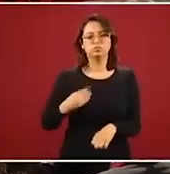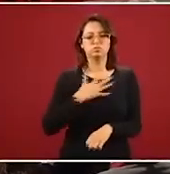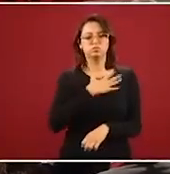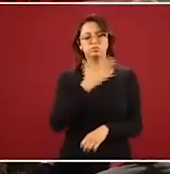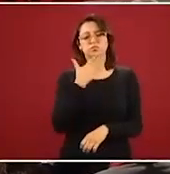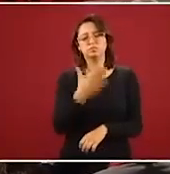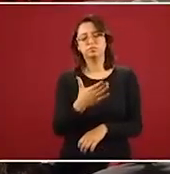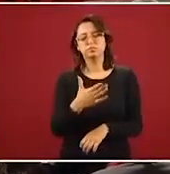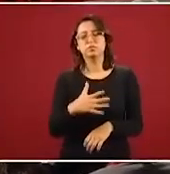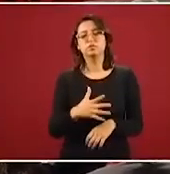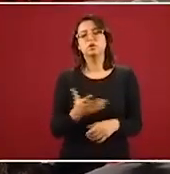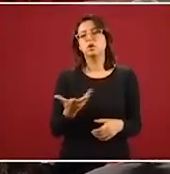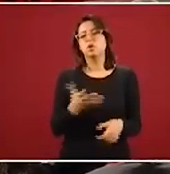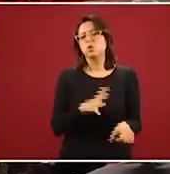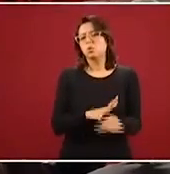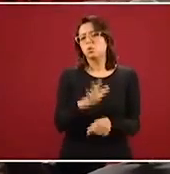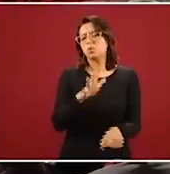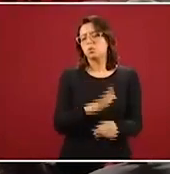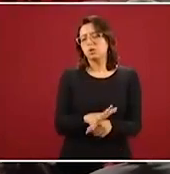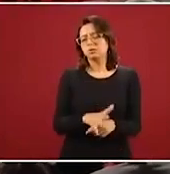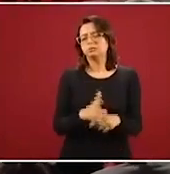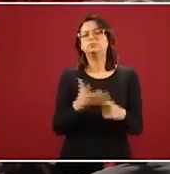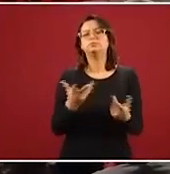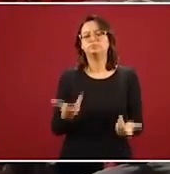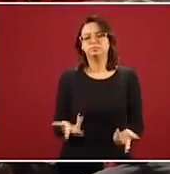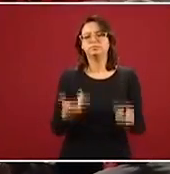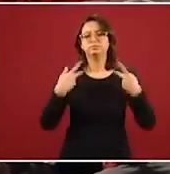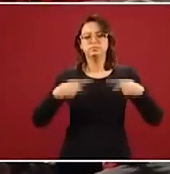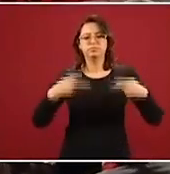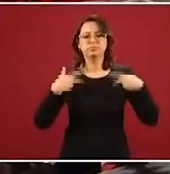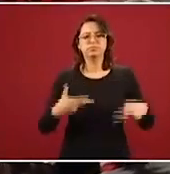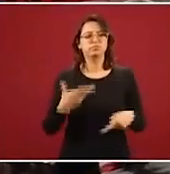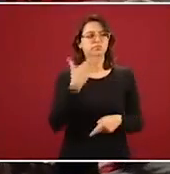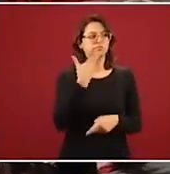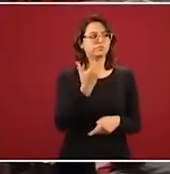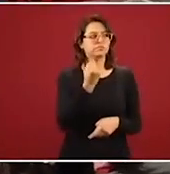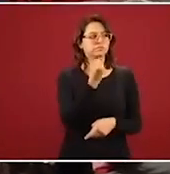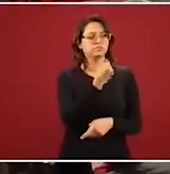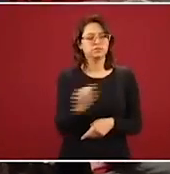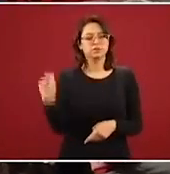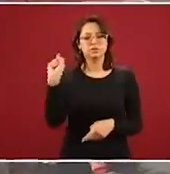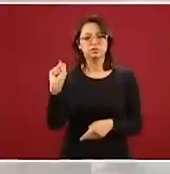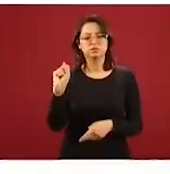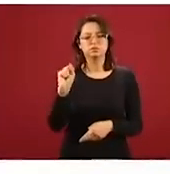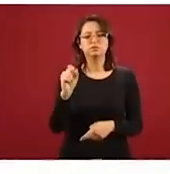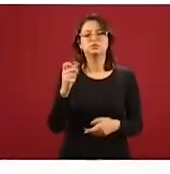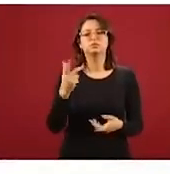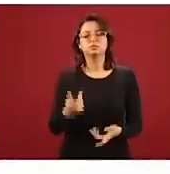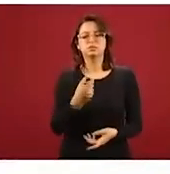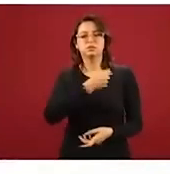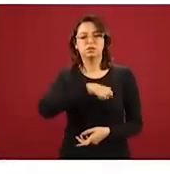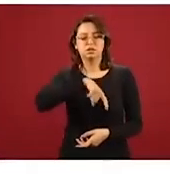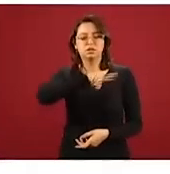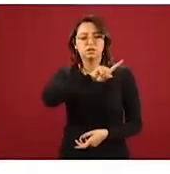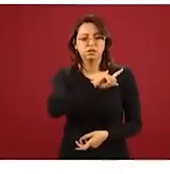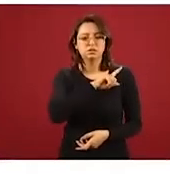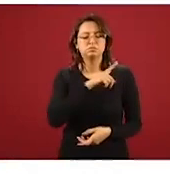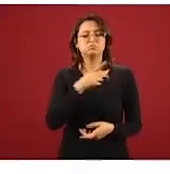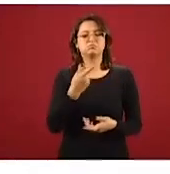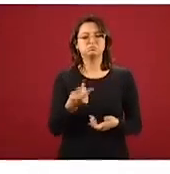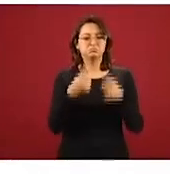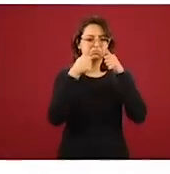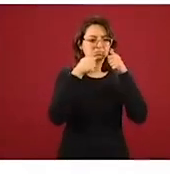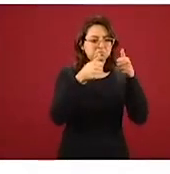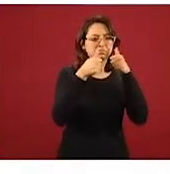interesa aquí es tener personal especializado y general de salud en poblaciones que